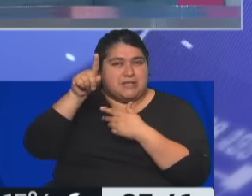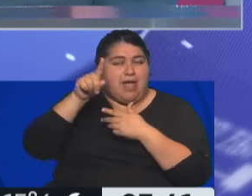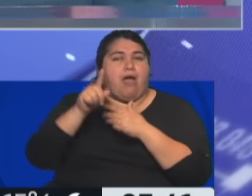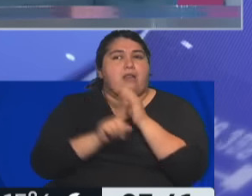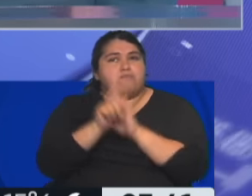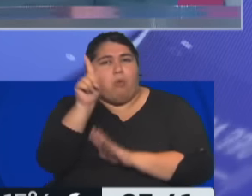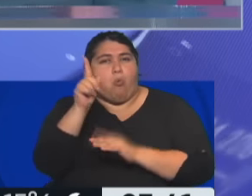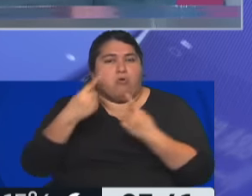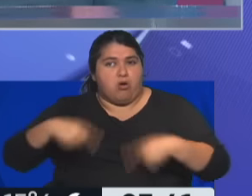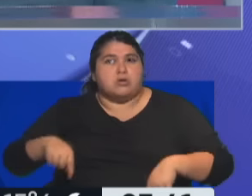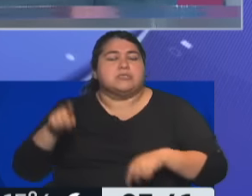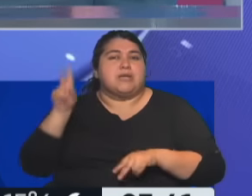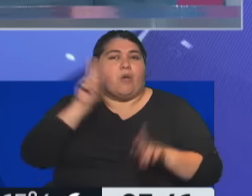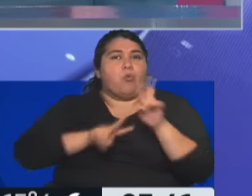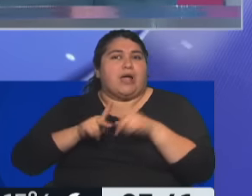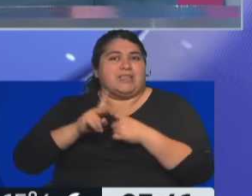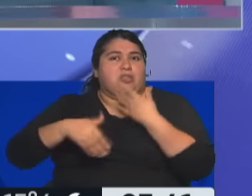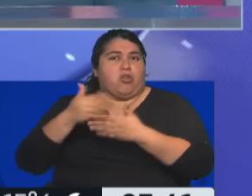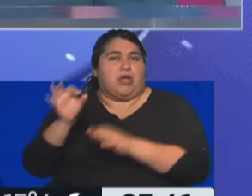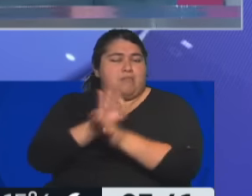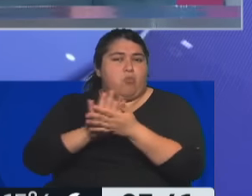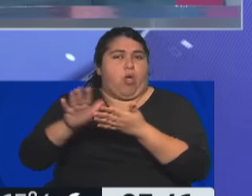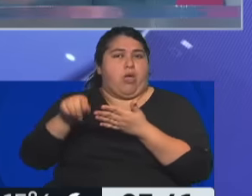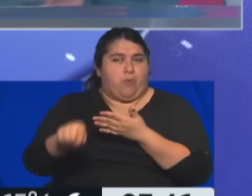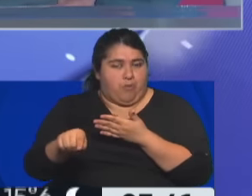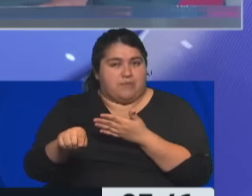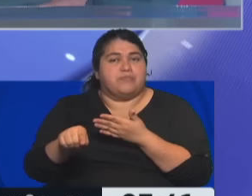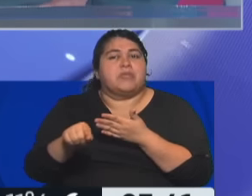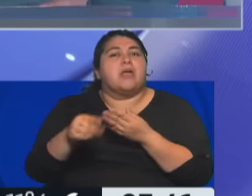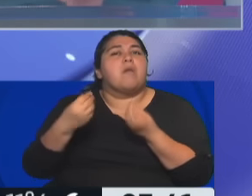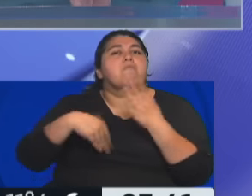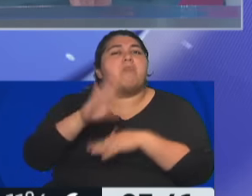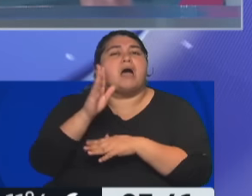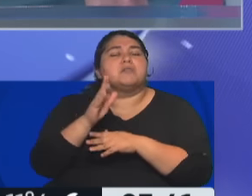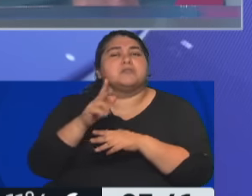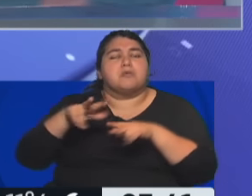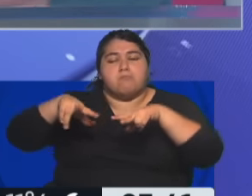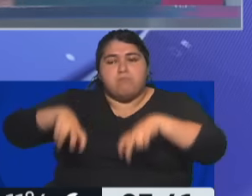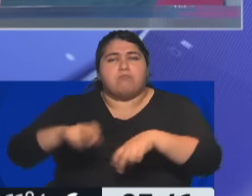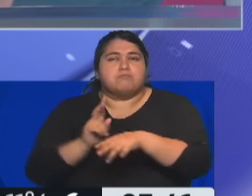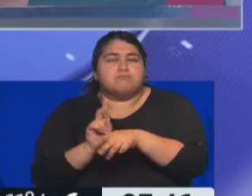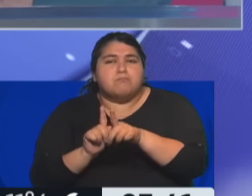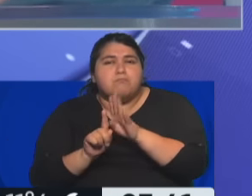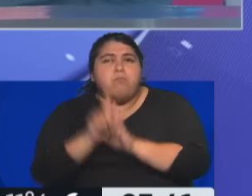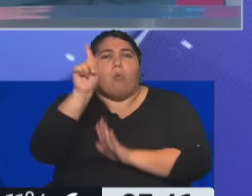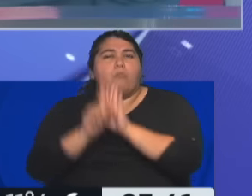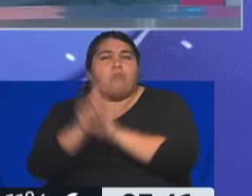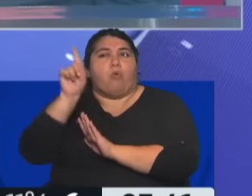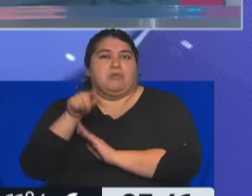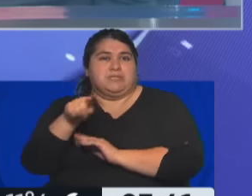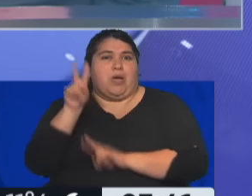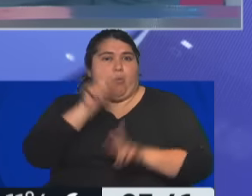como desarrollo tangencial los vectores, es decir, los cohetes que permiten tener misiles